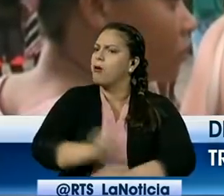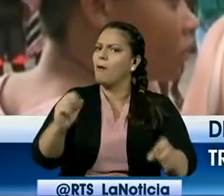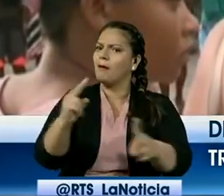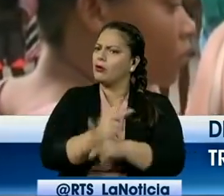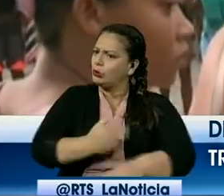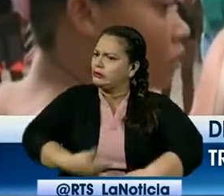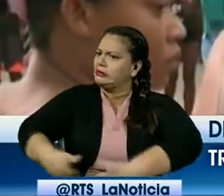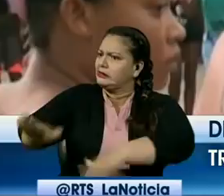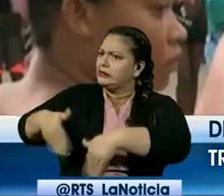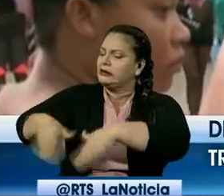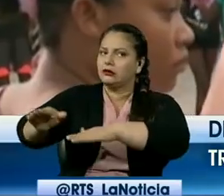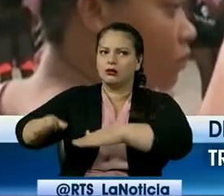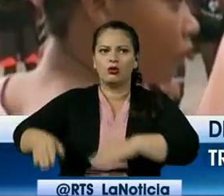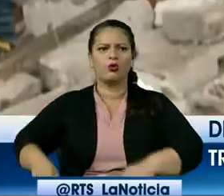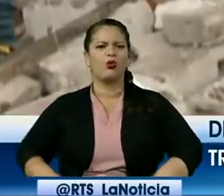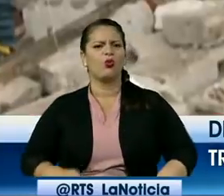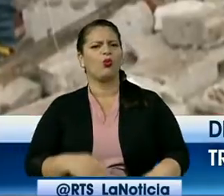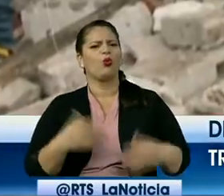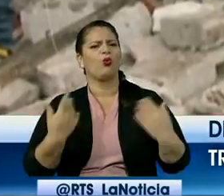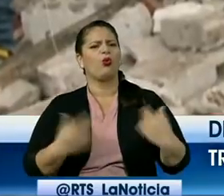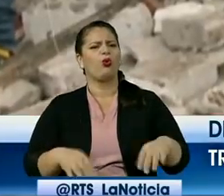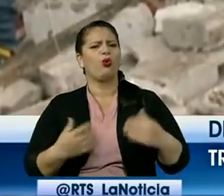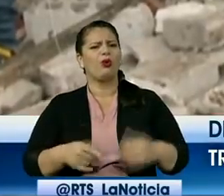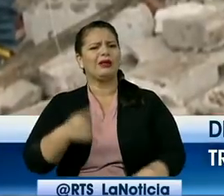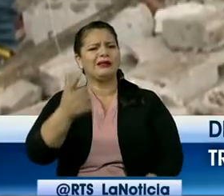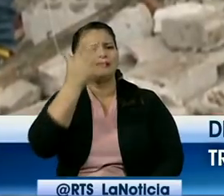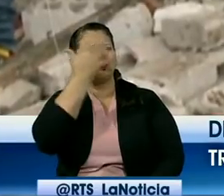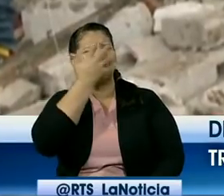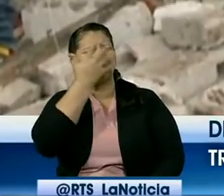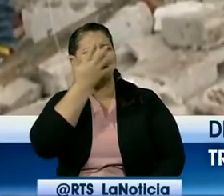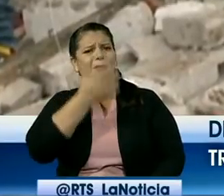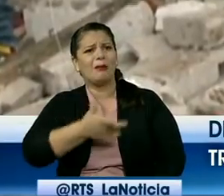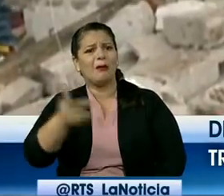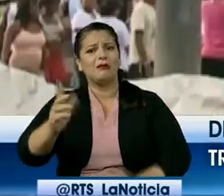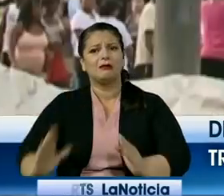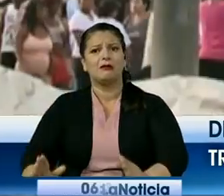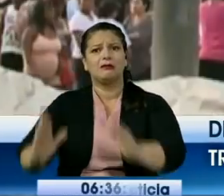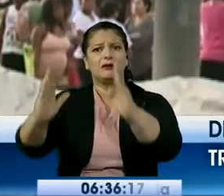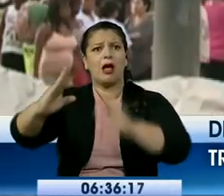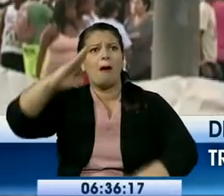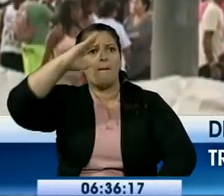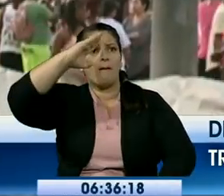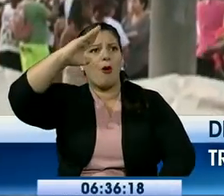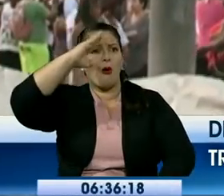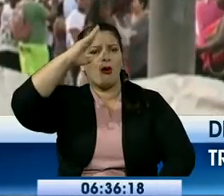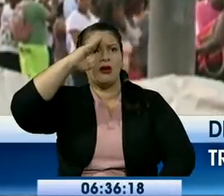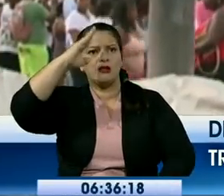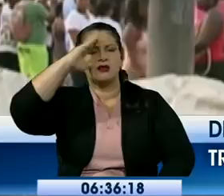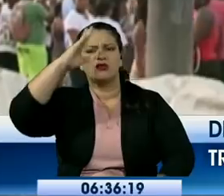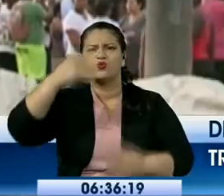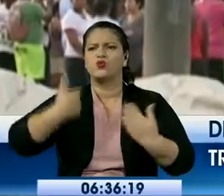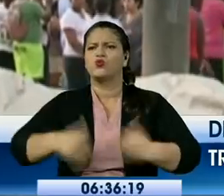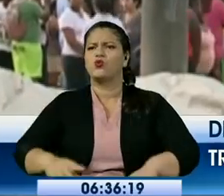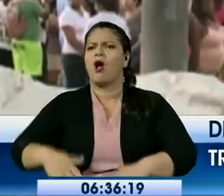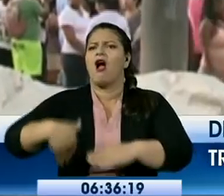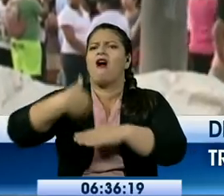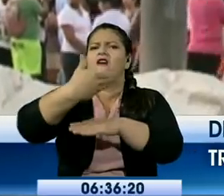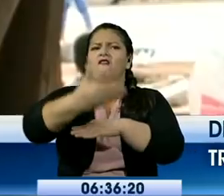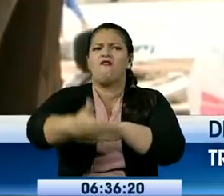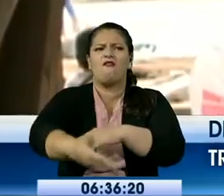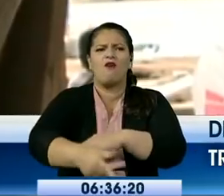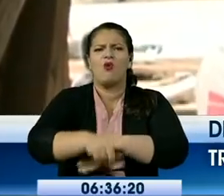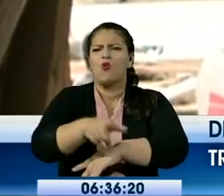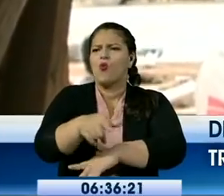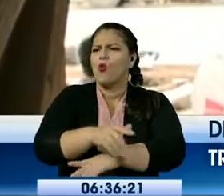Se despertaron y no sabían lo que pasó. Todo era tinieblas en varios metros de la redonda. La luz eléctrica se cortó. En medio de la oscuridad